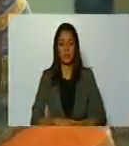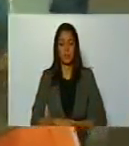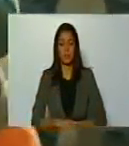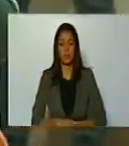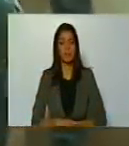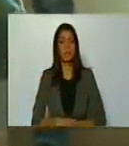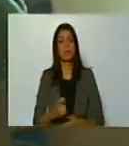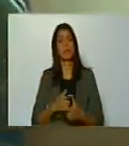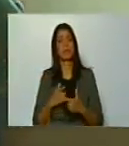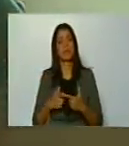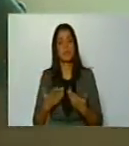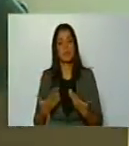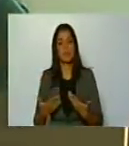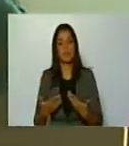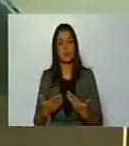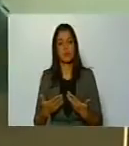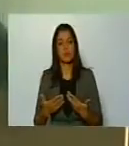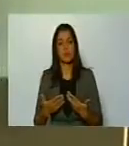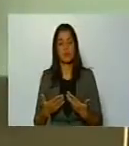Por eso, ciudadano,